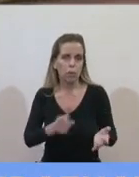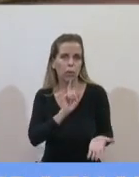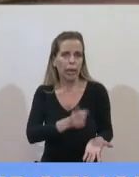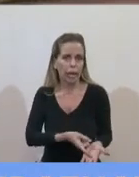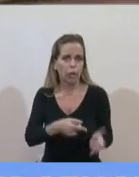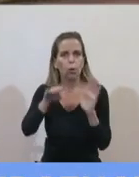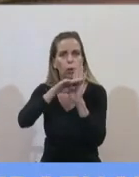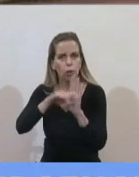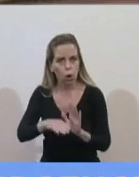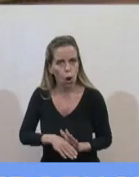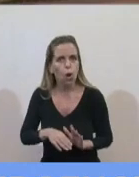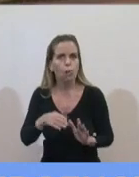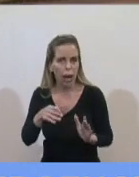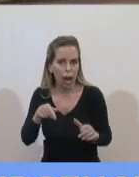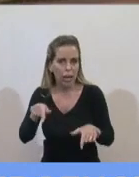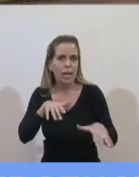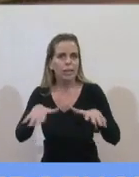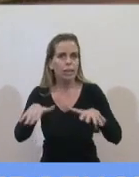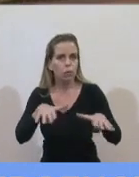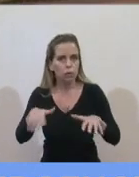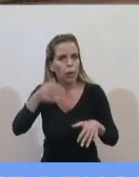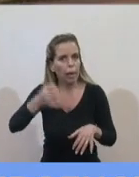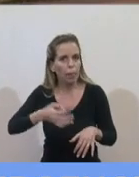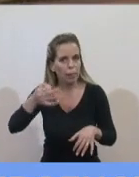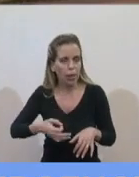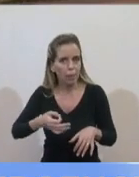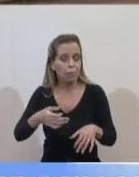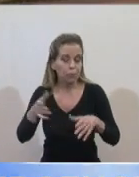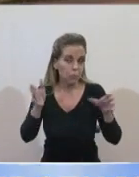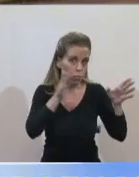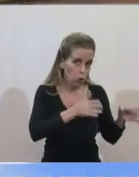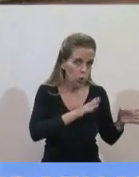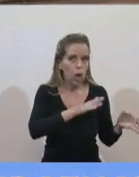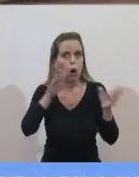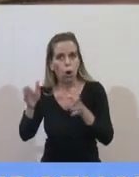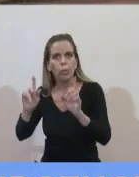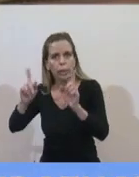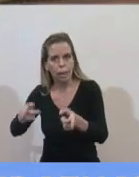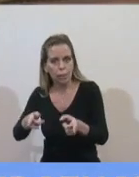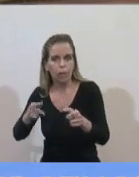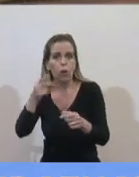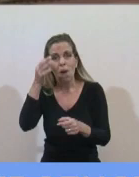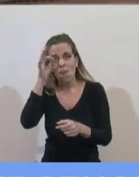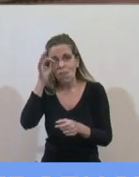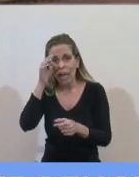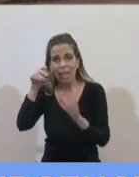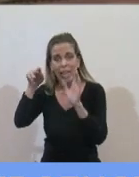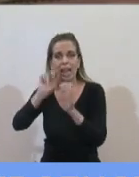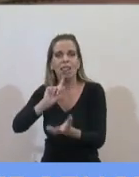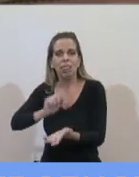que dar y los protocolos para funcionar en estas circunstancias excepcionales por un lado y por otro lado un compendio de 20 de nevus